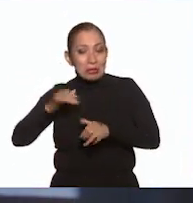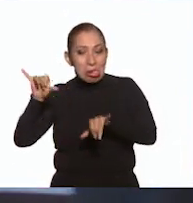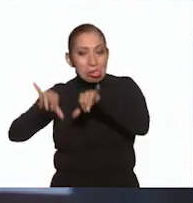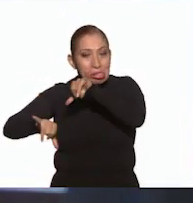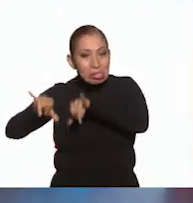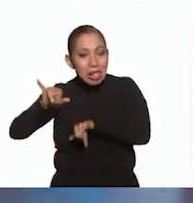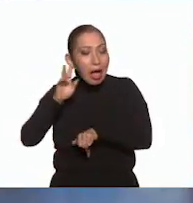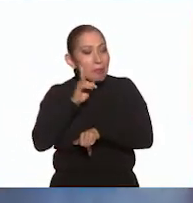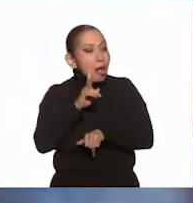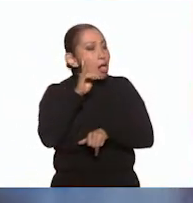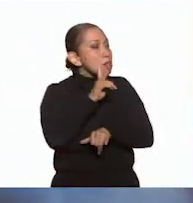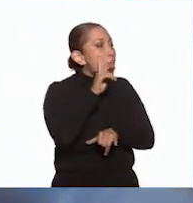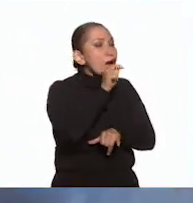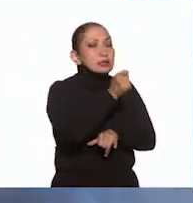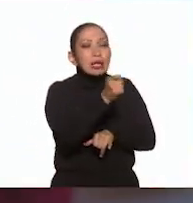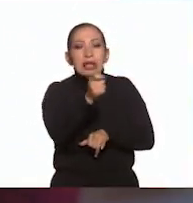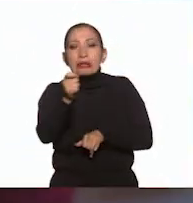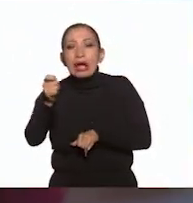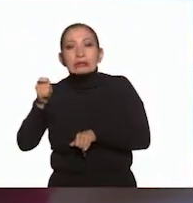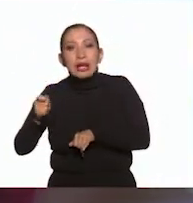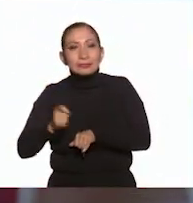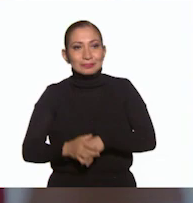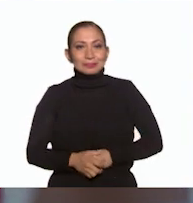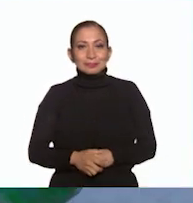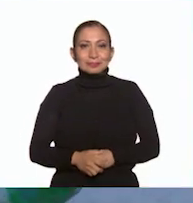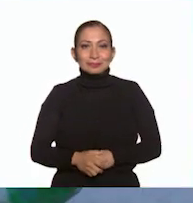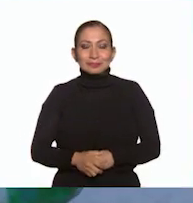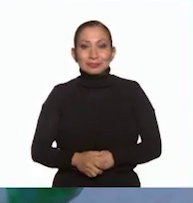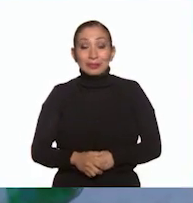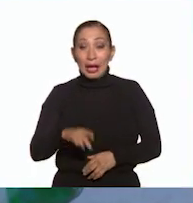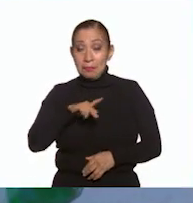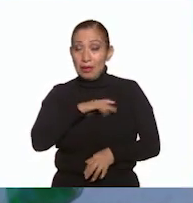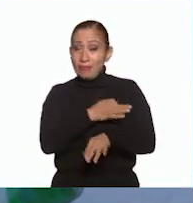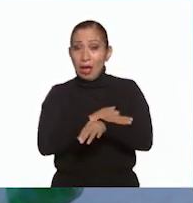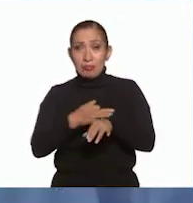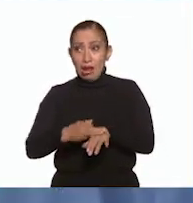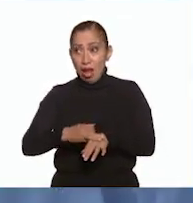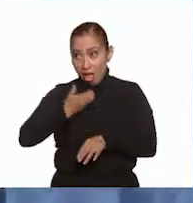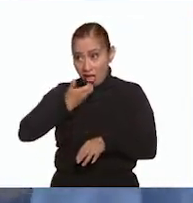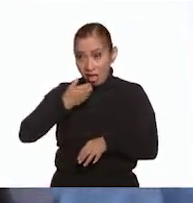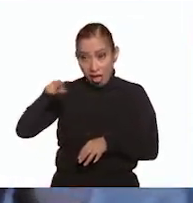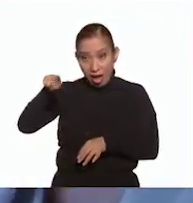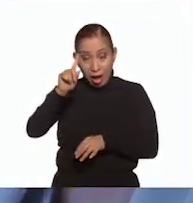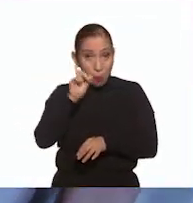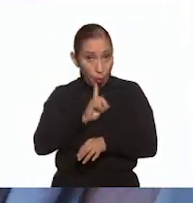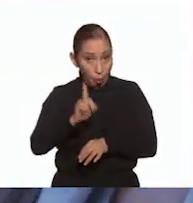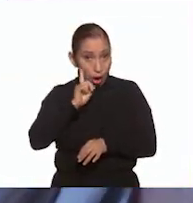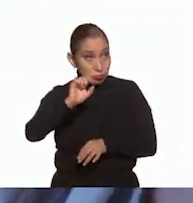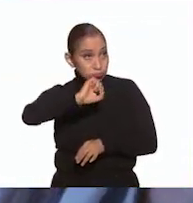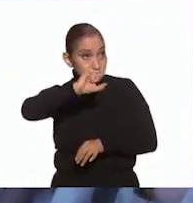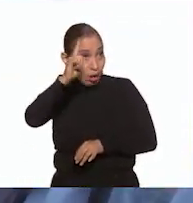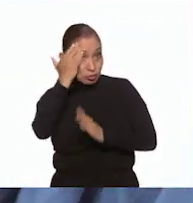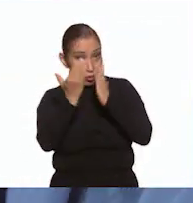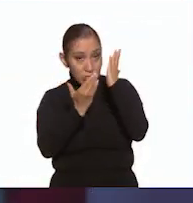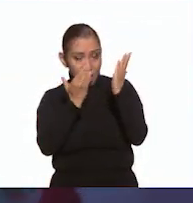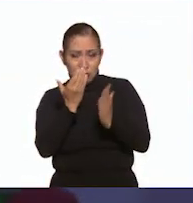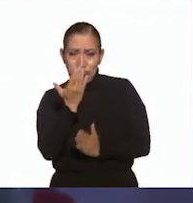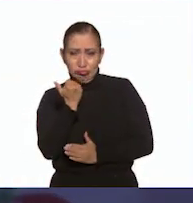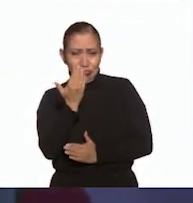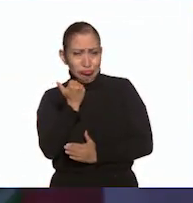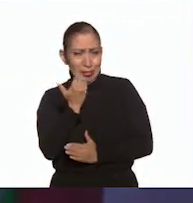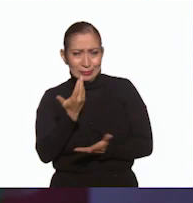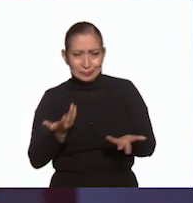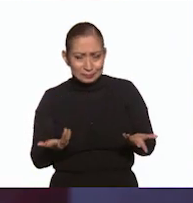y explorando todo lo que me encontraba a mi paso. En mi familia no era tan común que alguna mujer estudiara profesionalmente